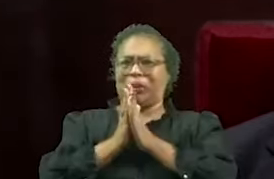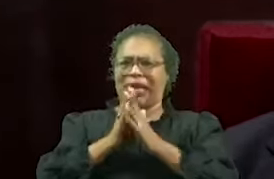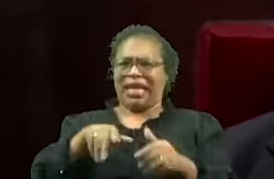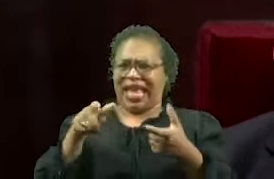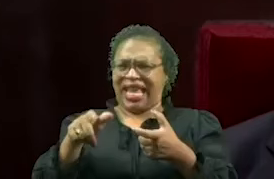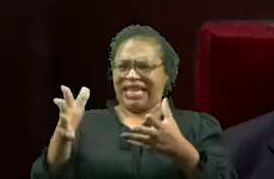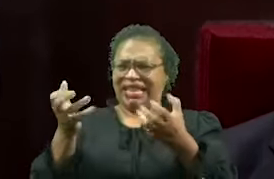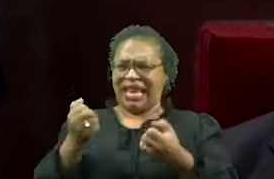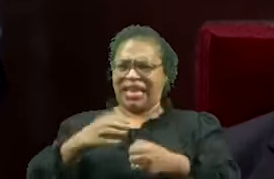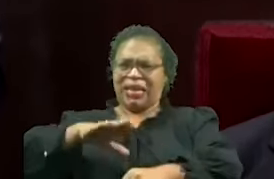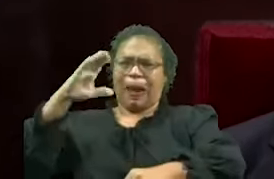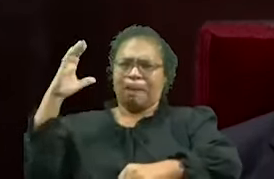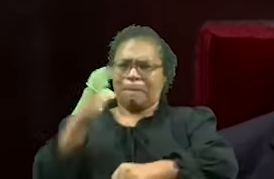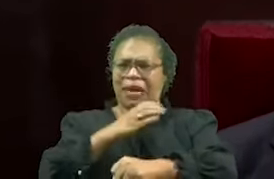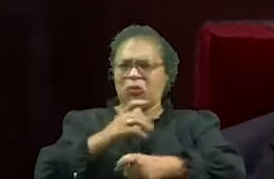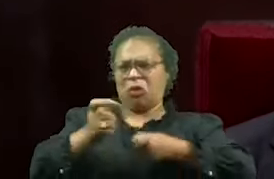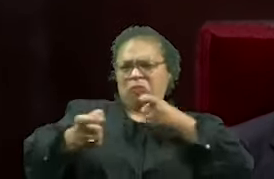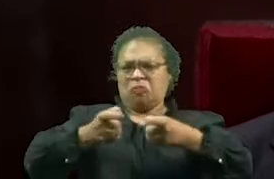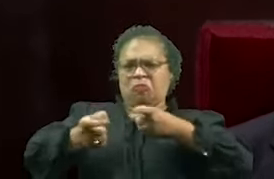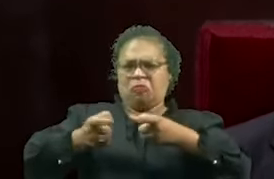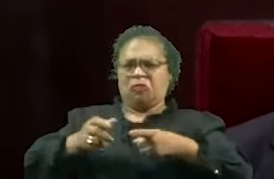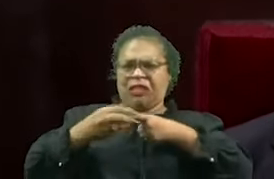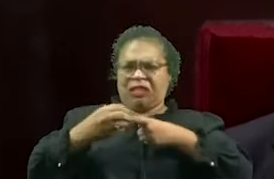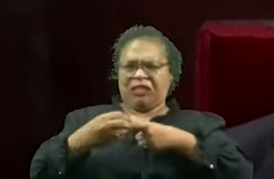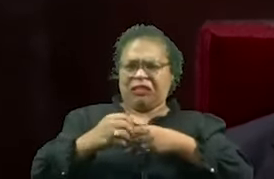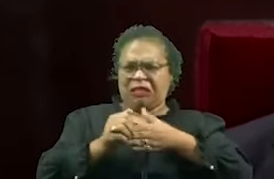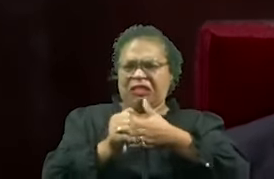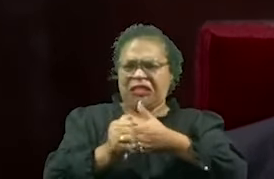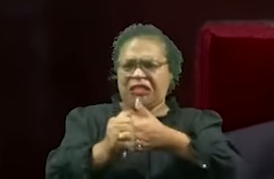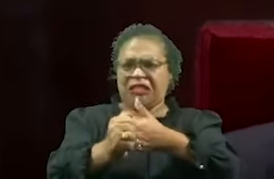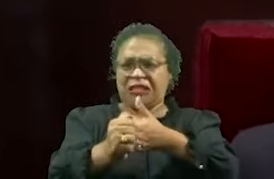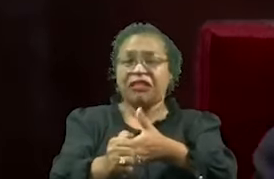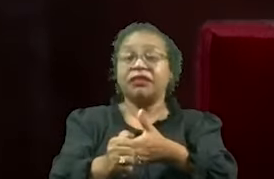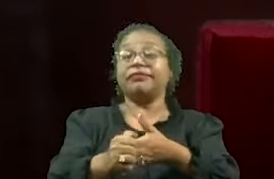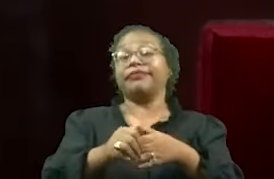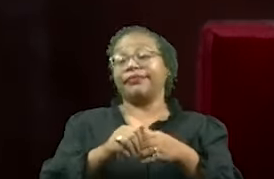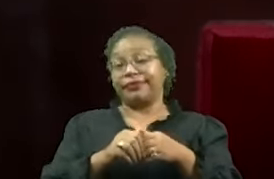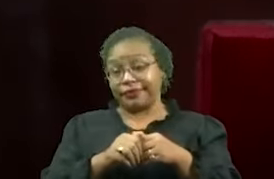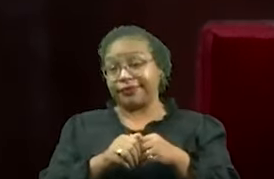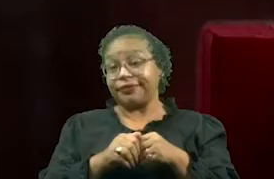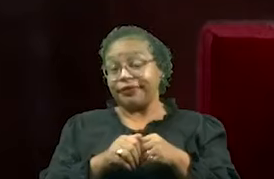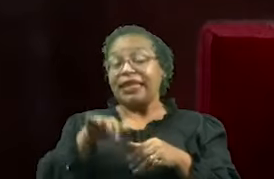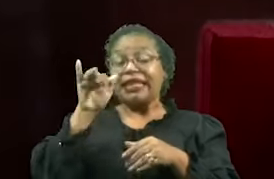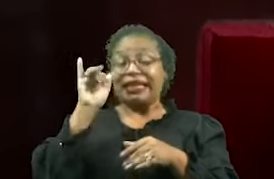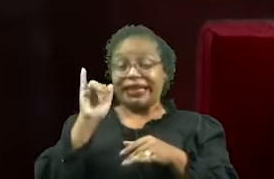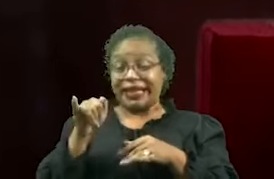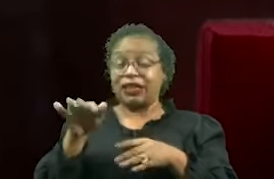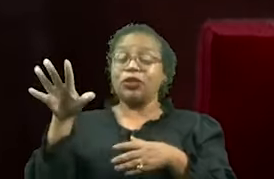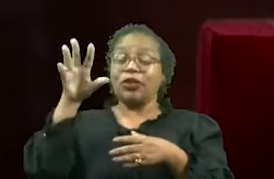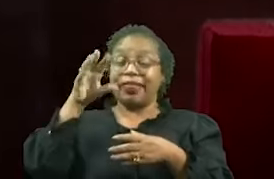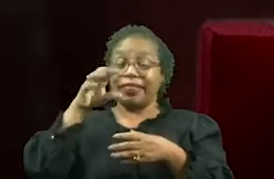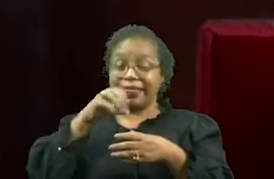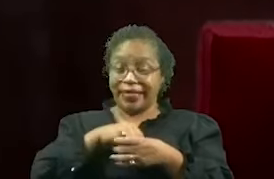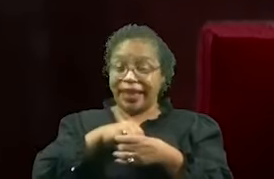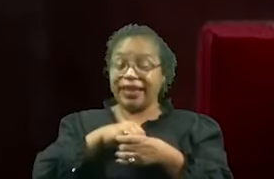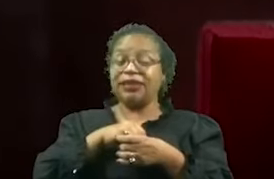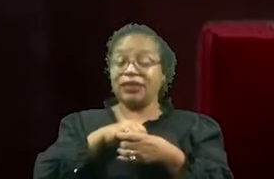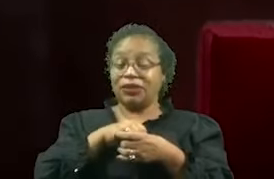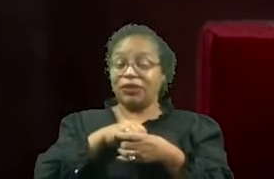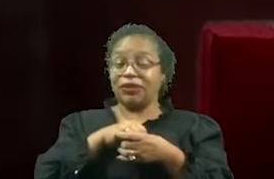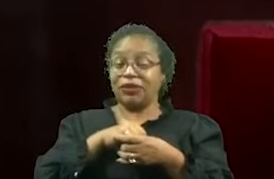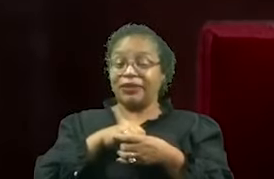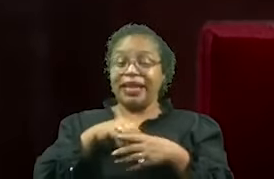ilimitado desde entonces hemos visto como el síndrome de reformar se ha movido entre la esperanza y la